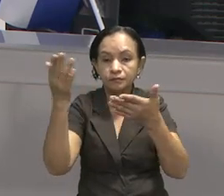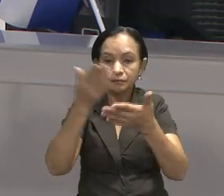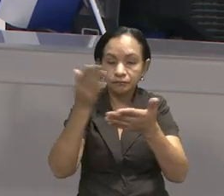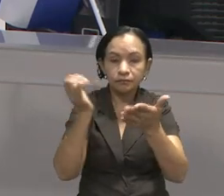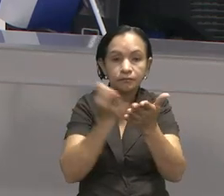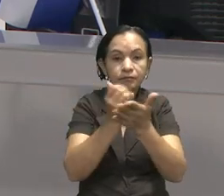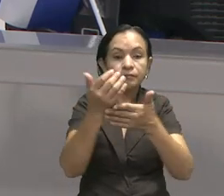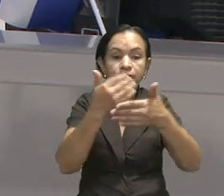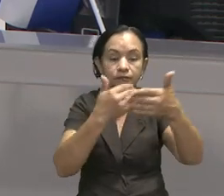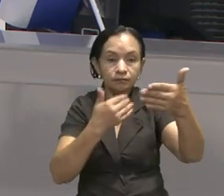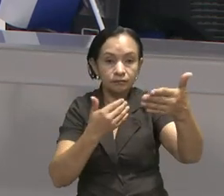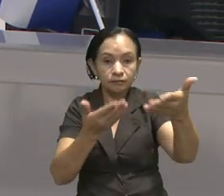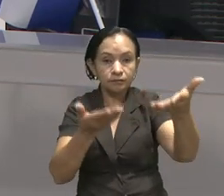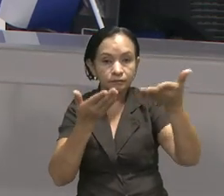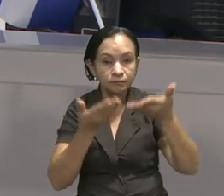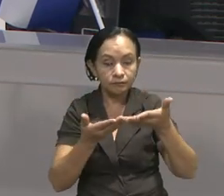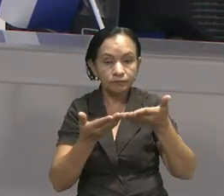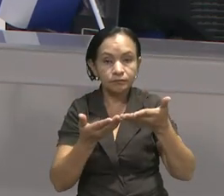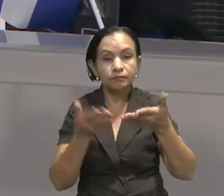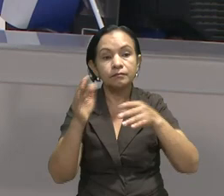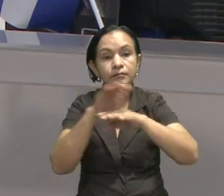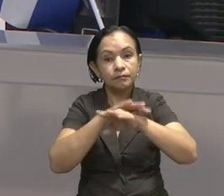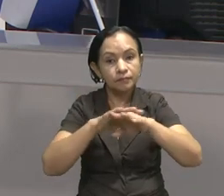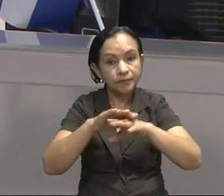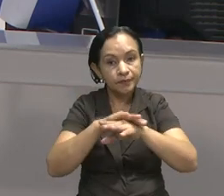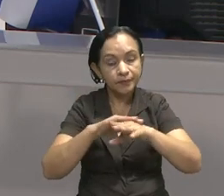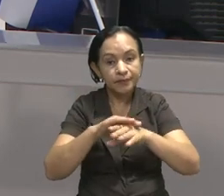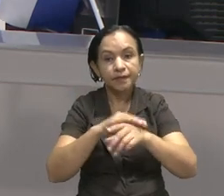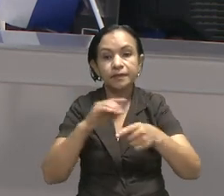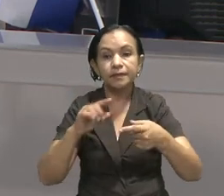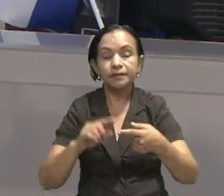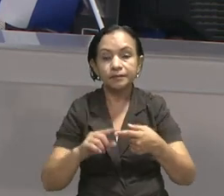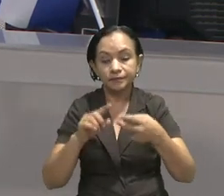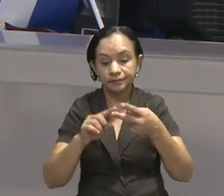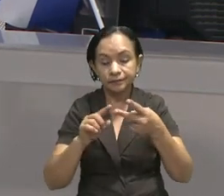de solicitudes, otorgamiento,